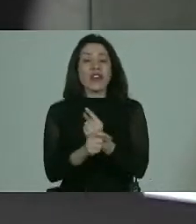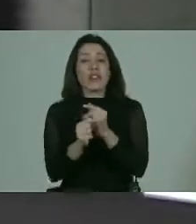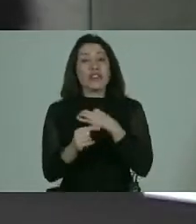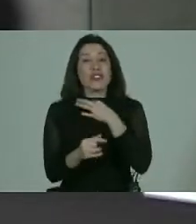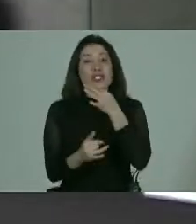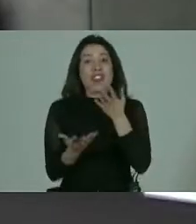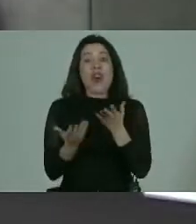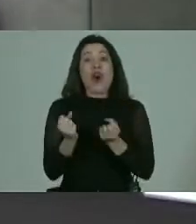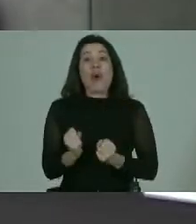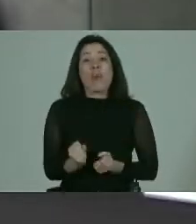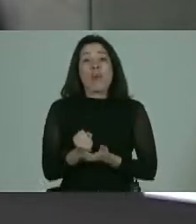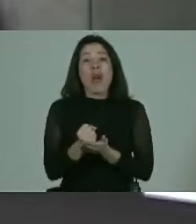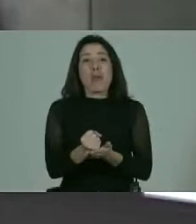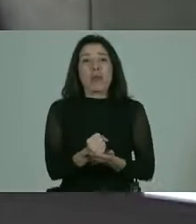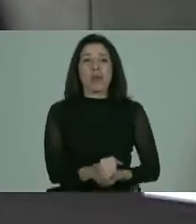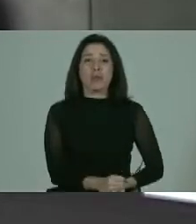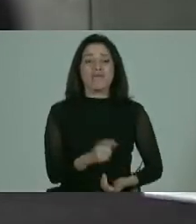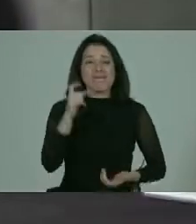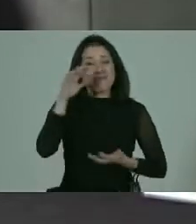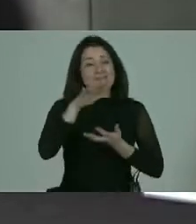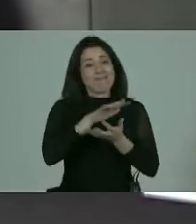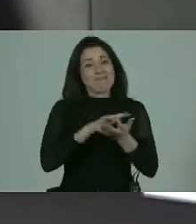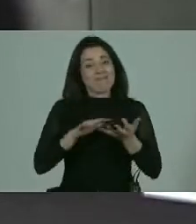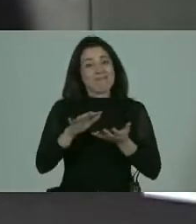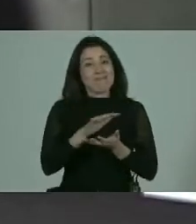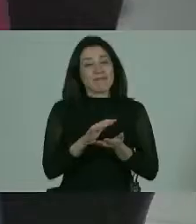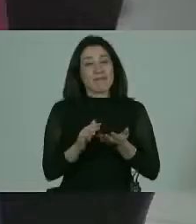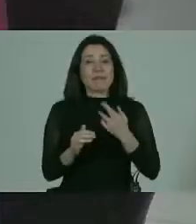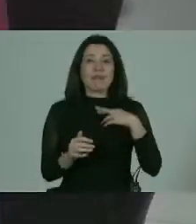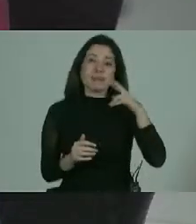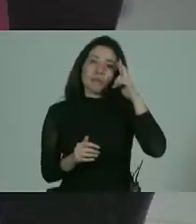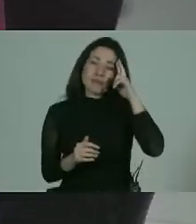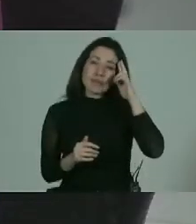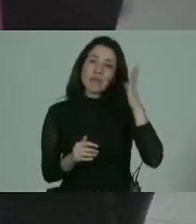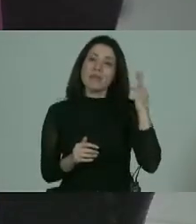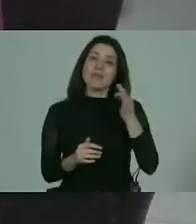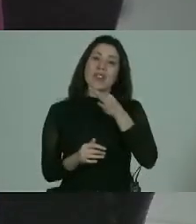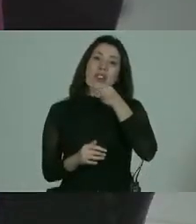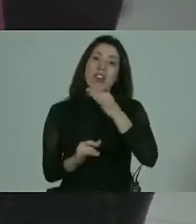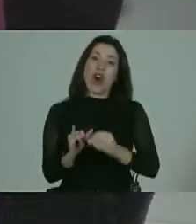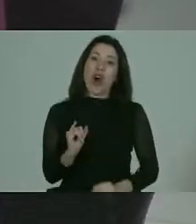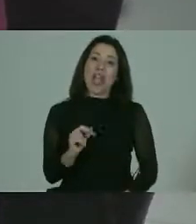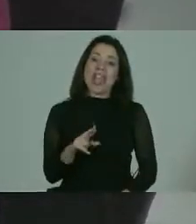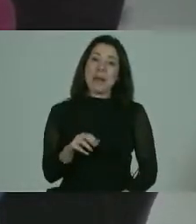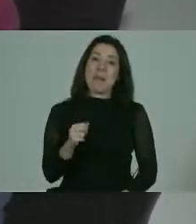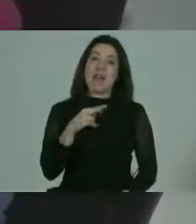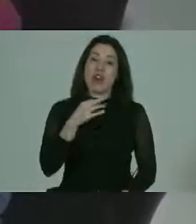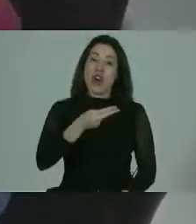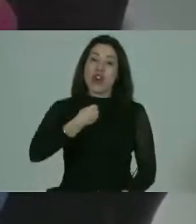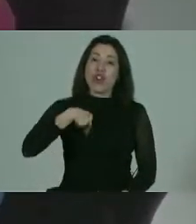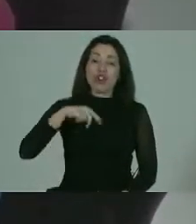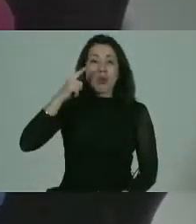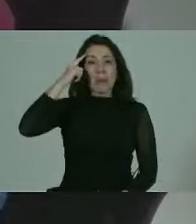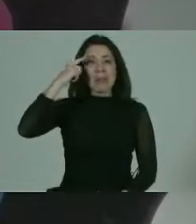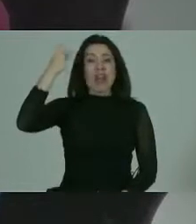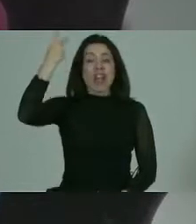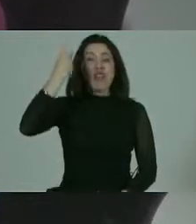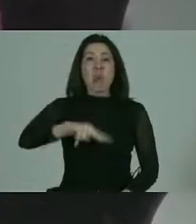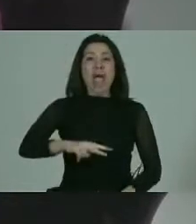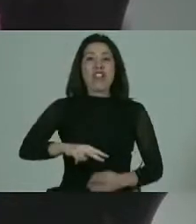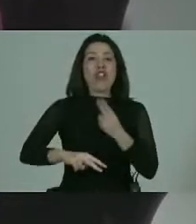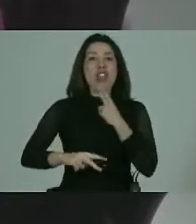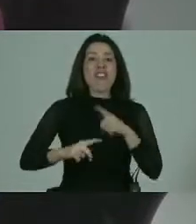no sabía qué manera ayudar todo es complejo porque recuerdo de nantes las palabras de irma que si a nosotros nos creemos dueños de la vida